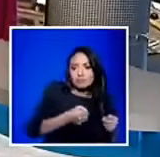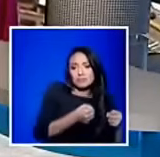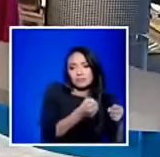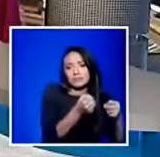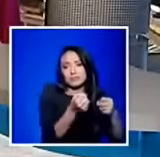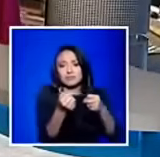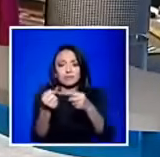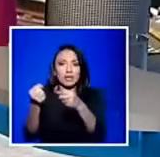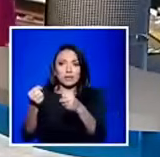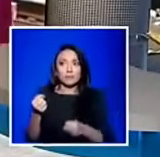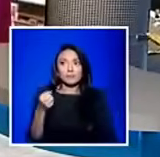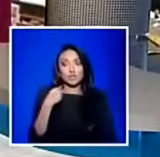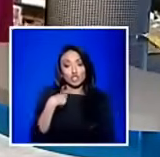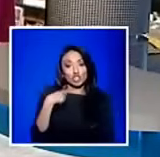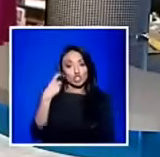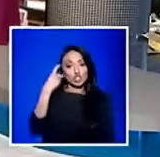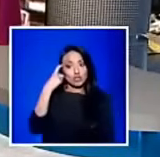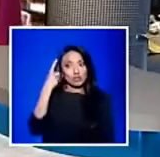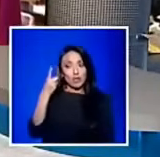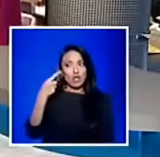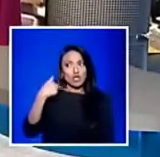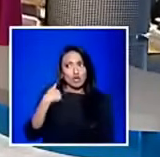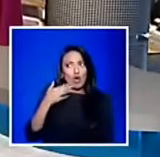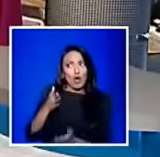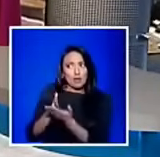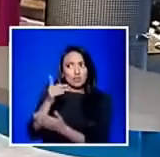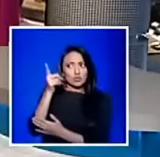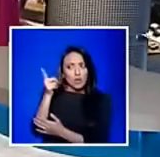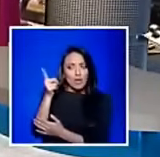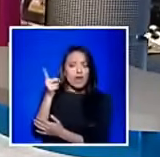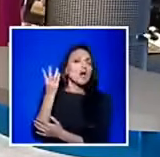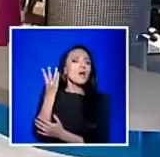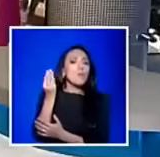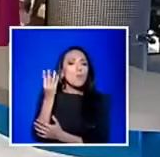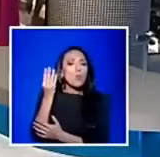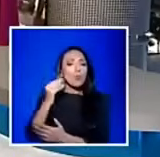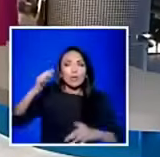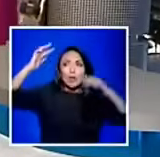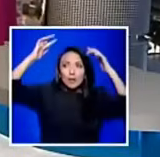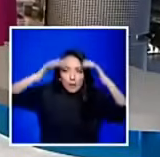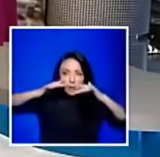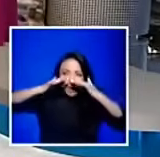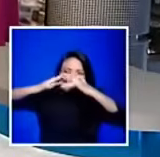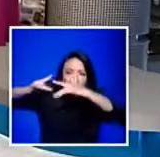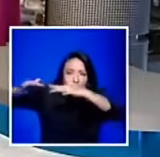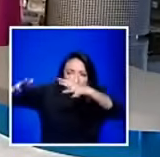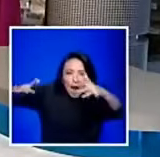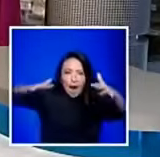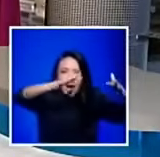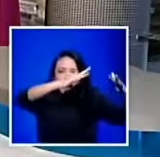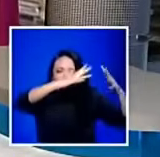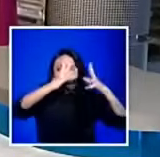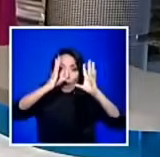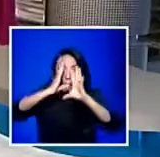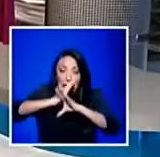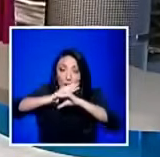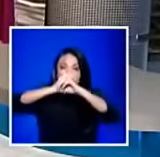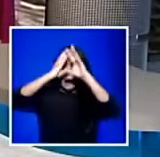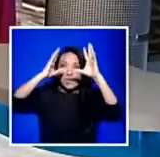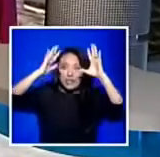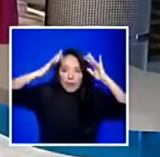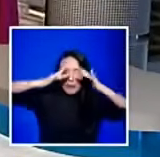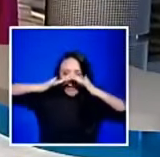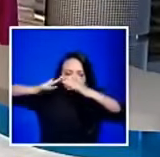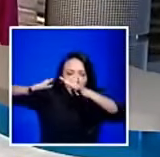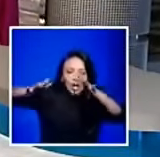Me preocupa también que ahí, yo he pasado por esa vía, uh-huh, y hay mucha neblina, demasiada bastante neblina, sobre todo muy temprano, tipo 5 o 6